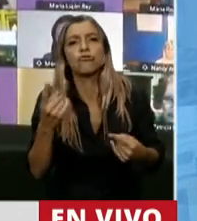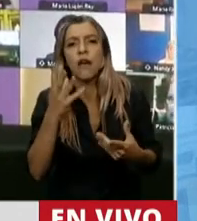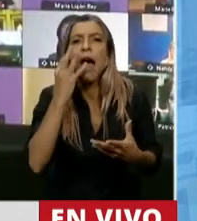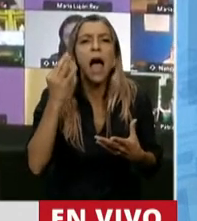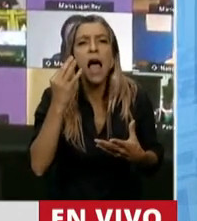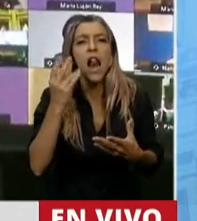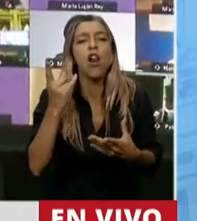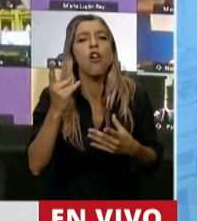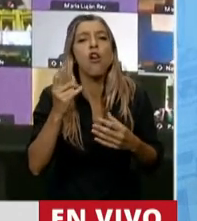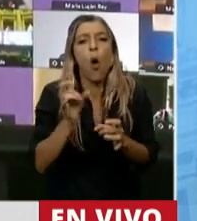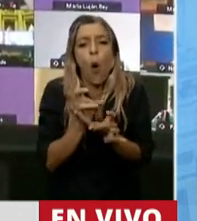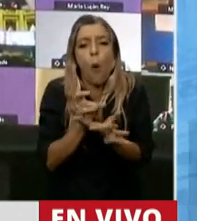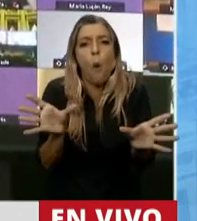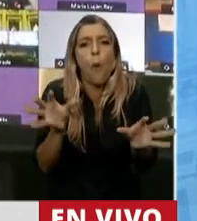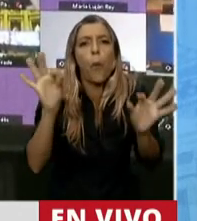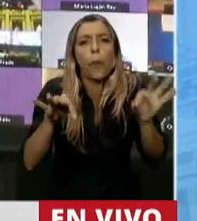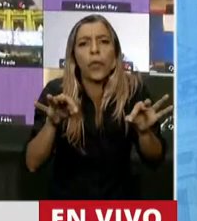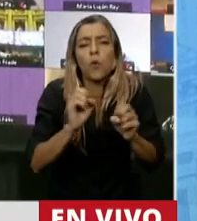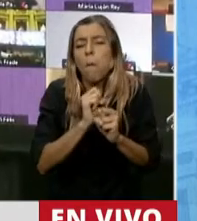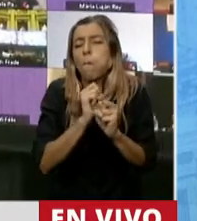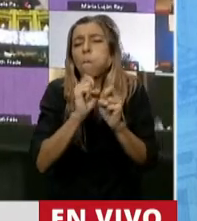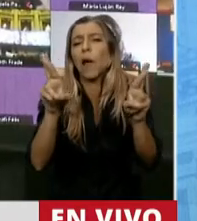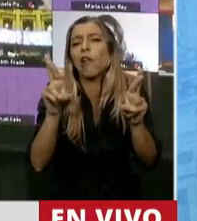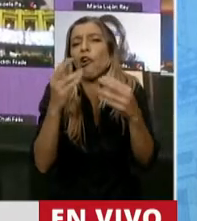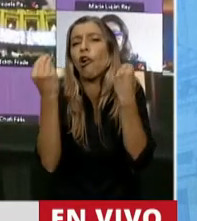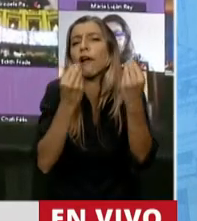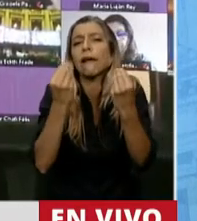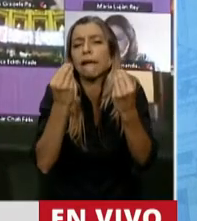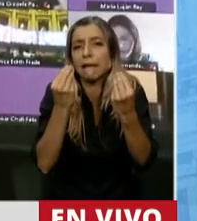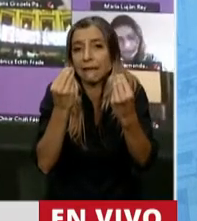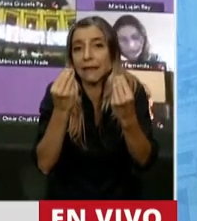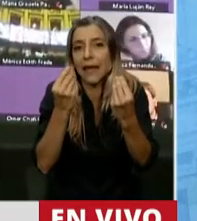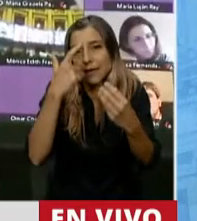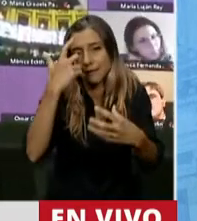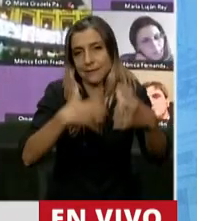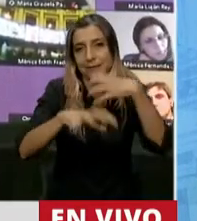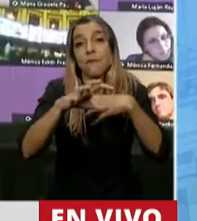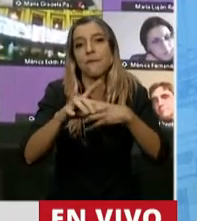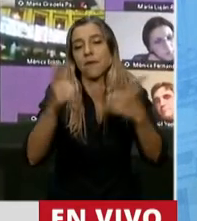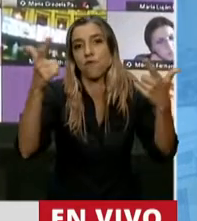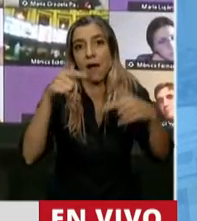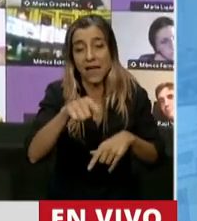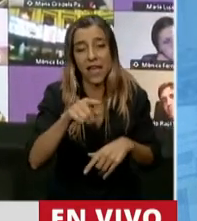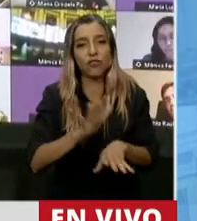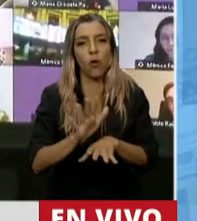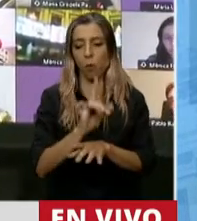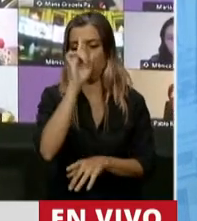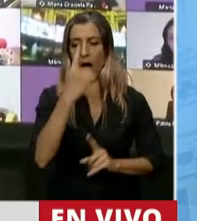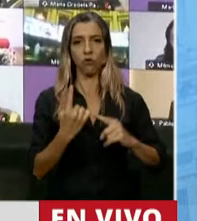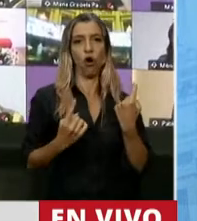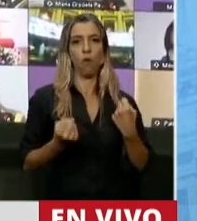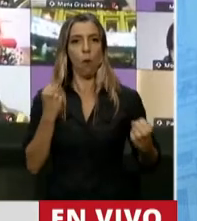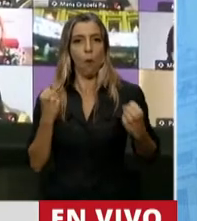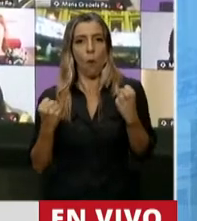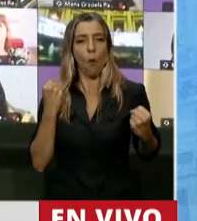el peor virus que podemos tener como sociedad, sin lugar a dudas, es la falta de empatía, es el individualismo, la ética del sálvese quien